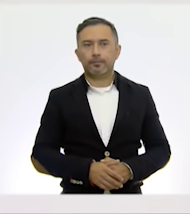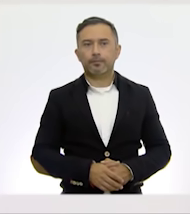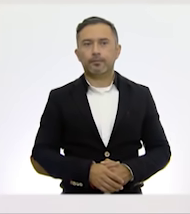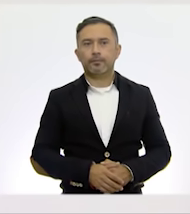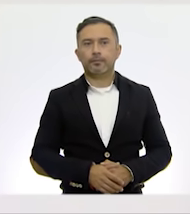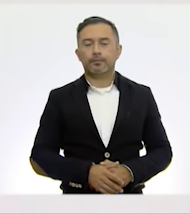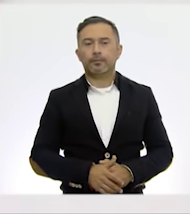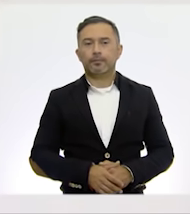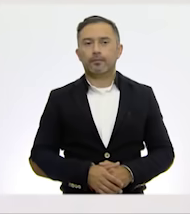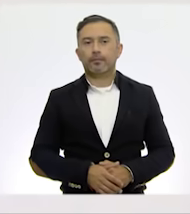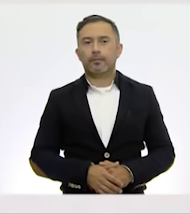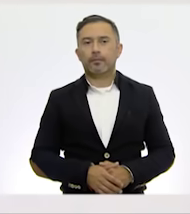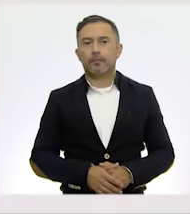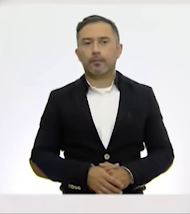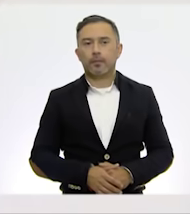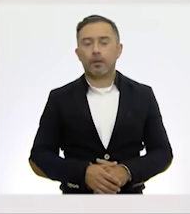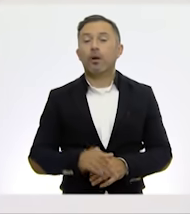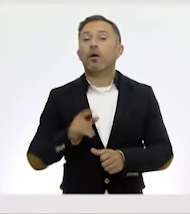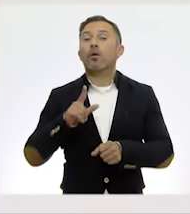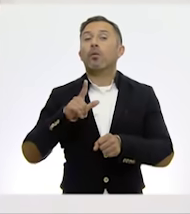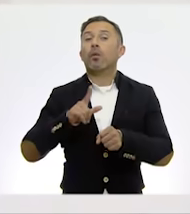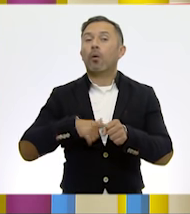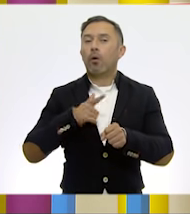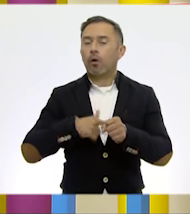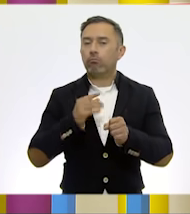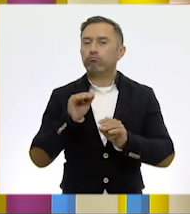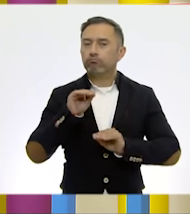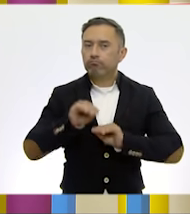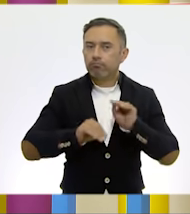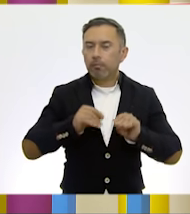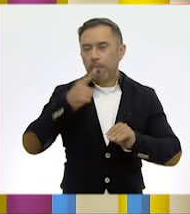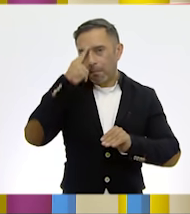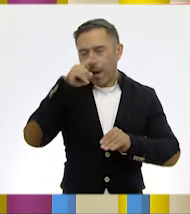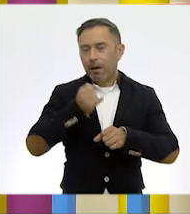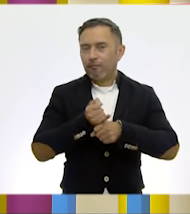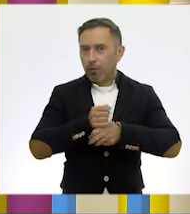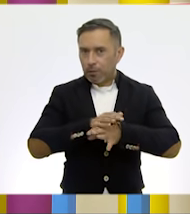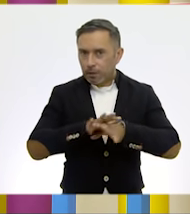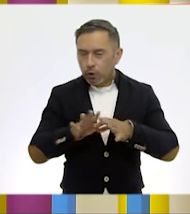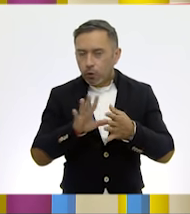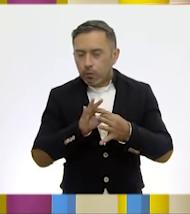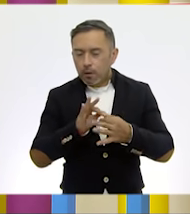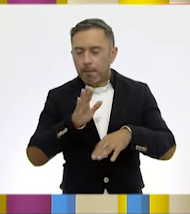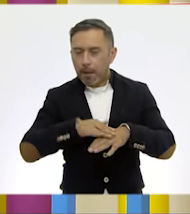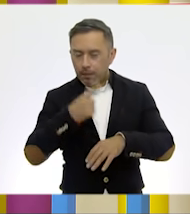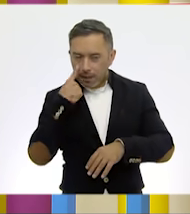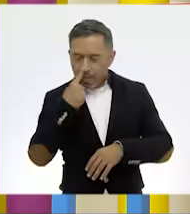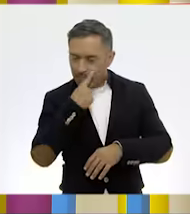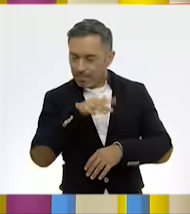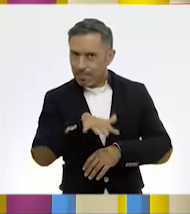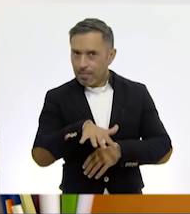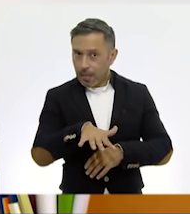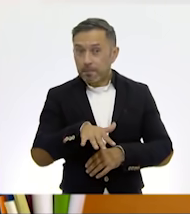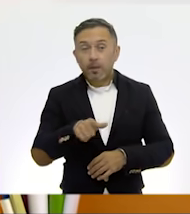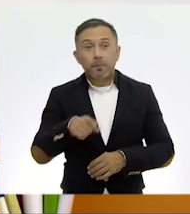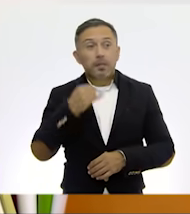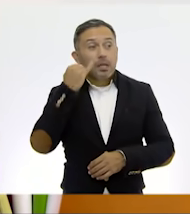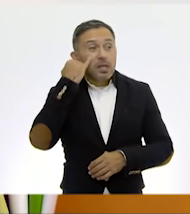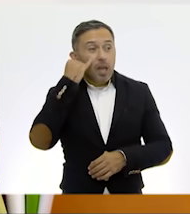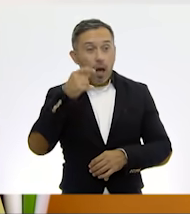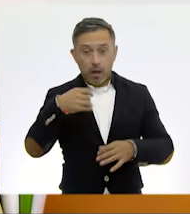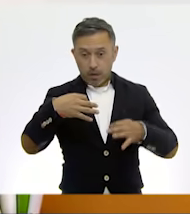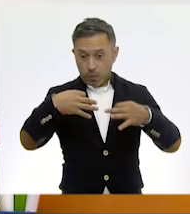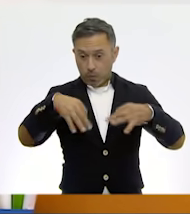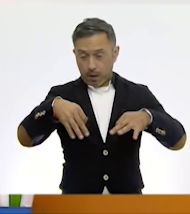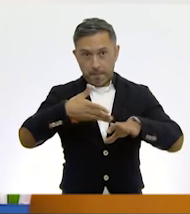El uso de colores para identificar información, para hacerlos más llamativos. Sobre todo, porque te imaginas que te dieran una hoja en blanco, un